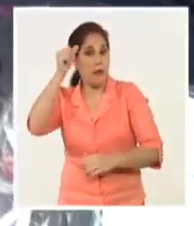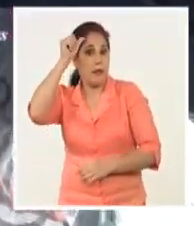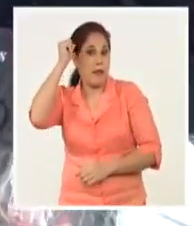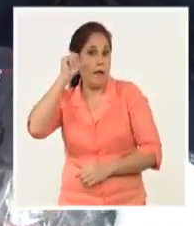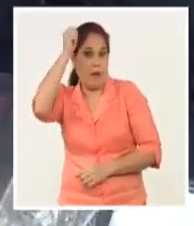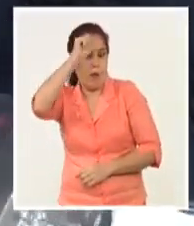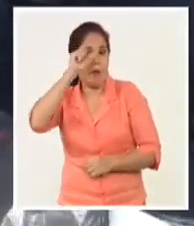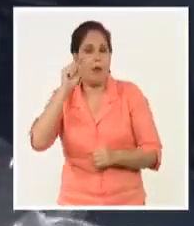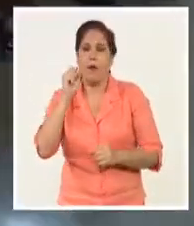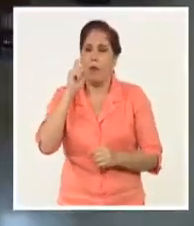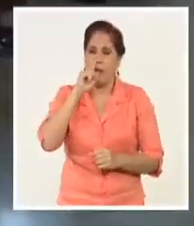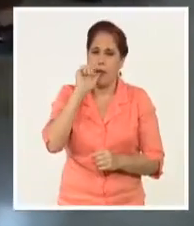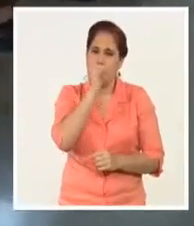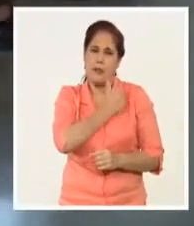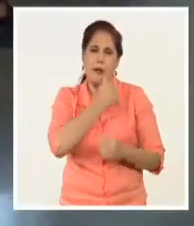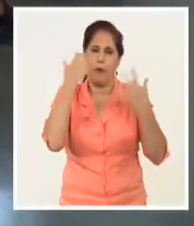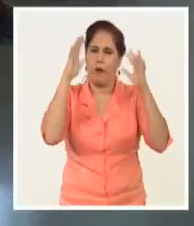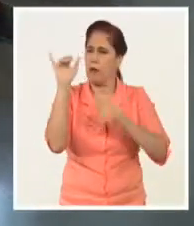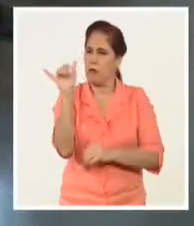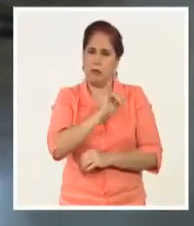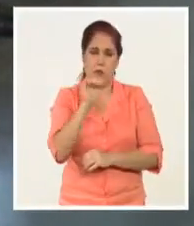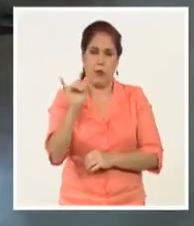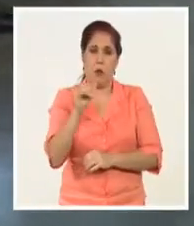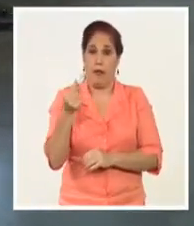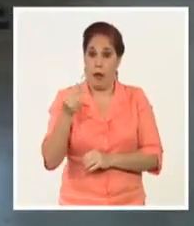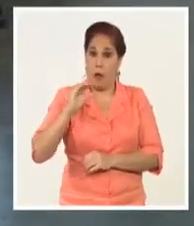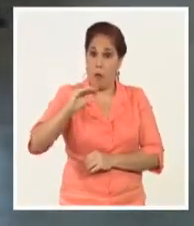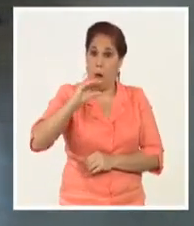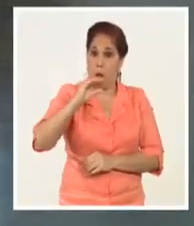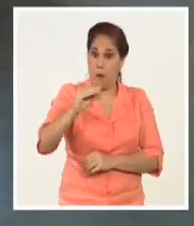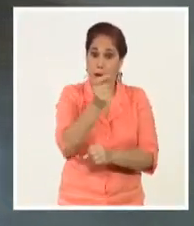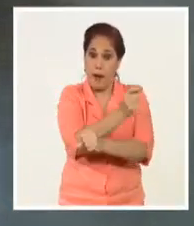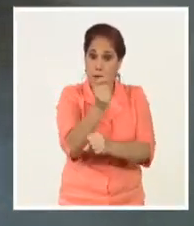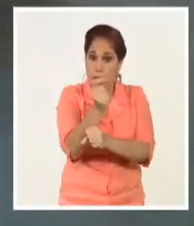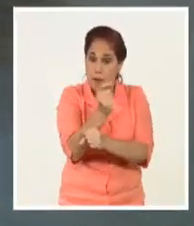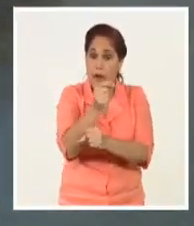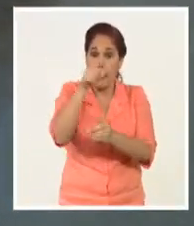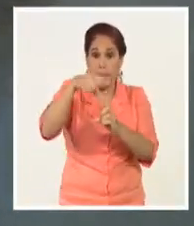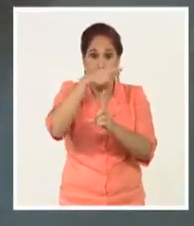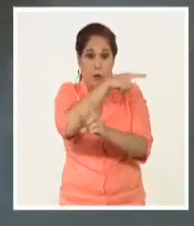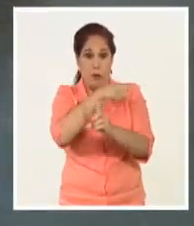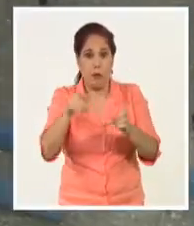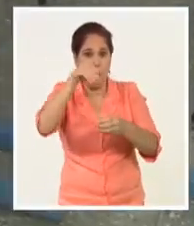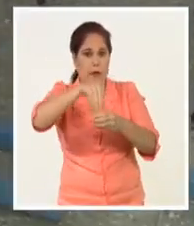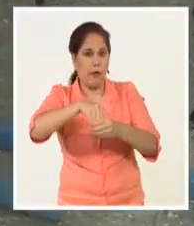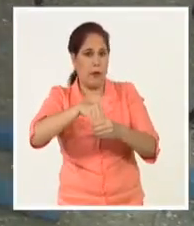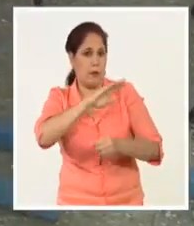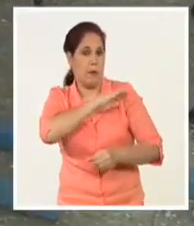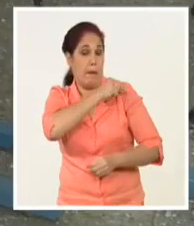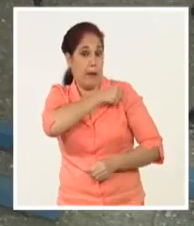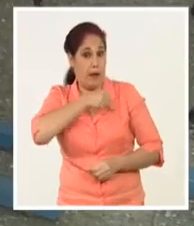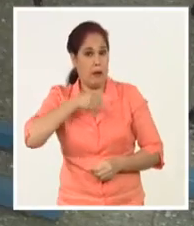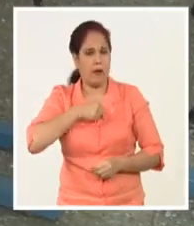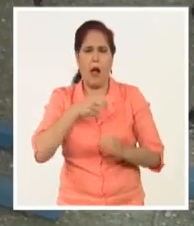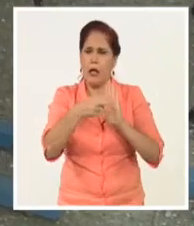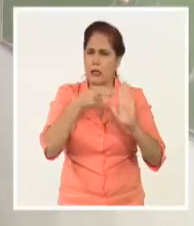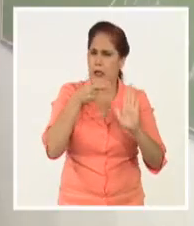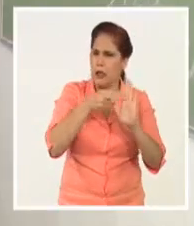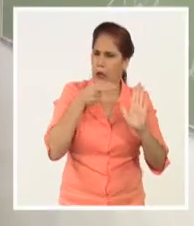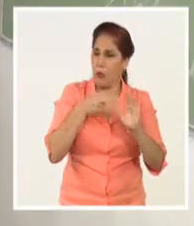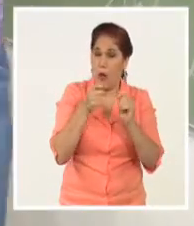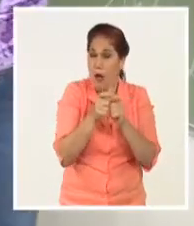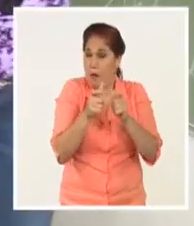un estipendio. En el programa actual de enseñanza de las escuelas de formación integral del Minin, una de las asignaturas que